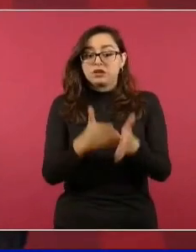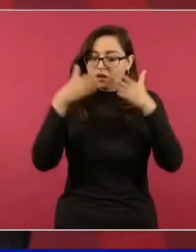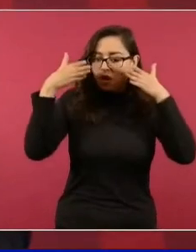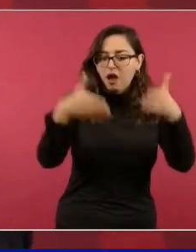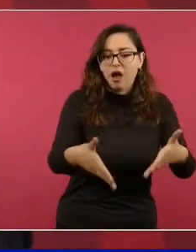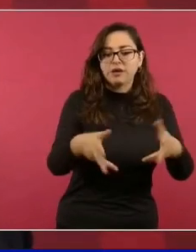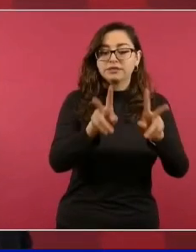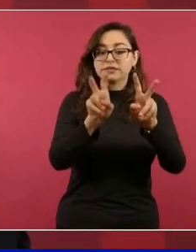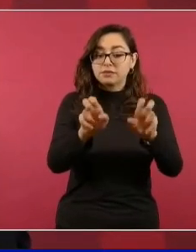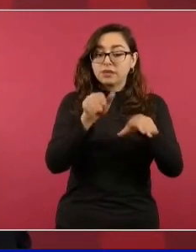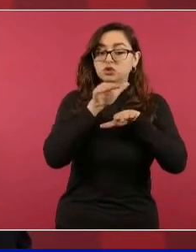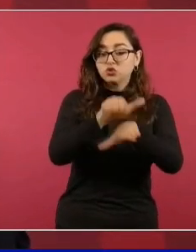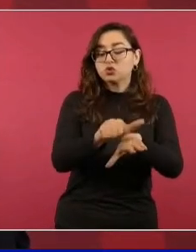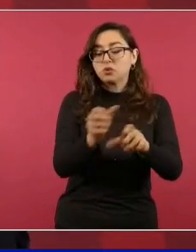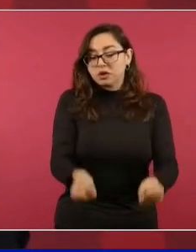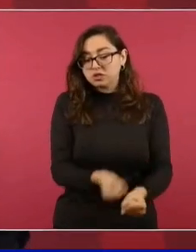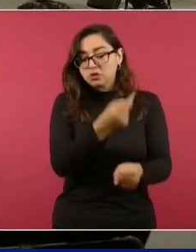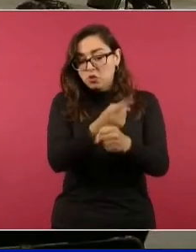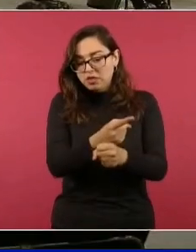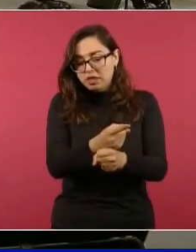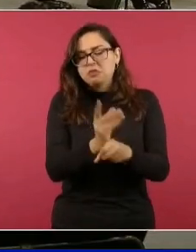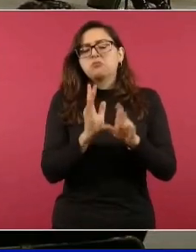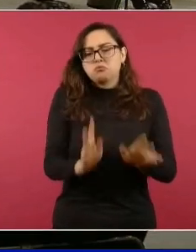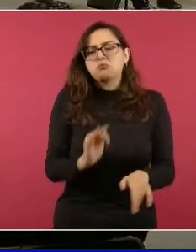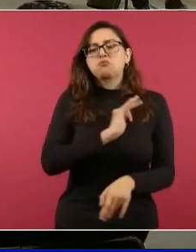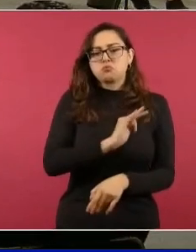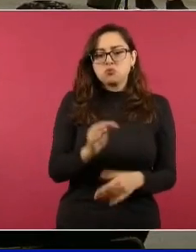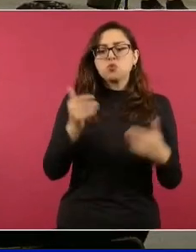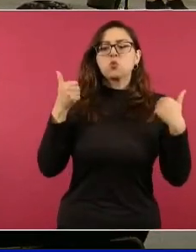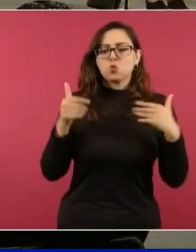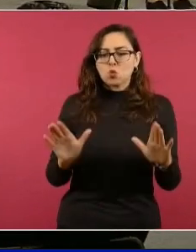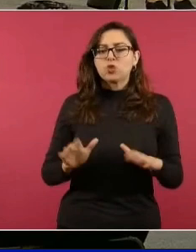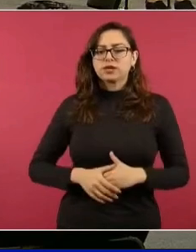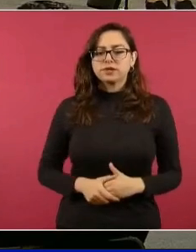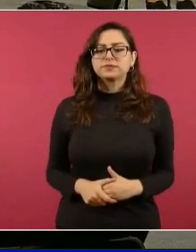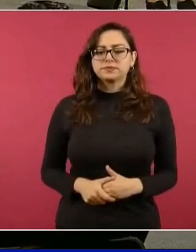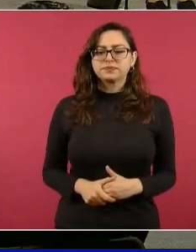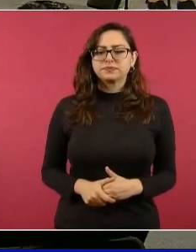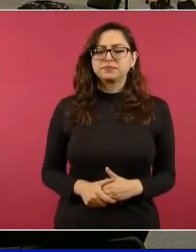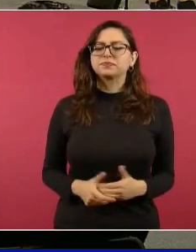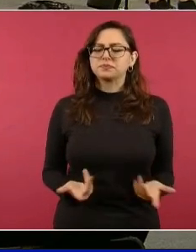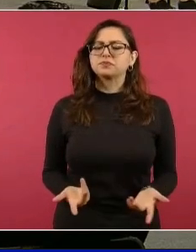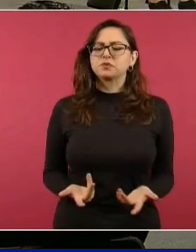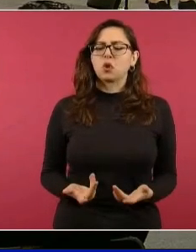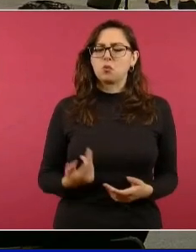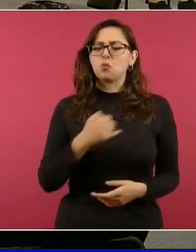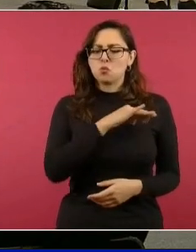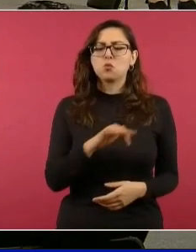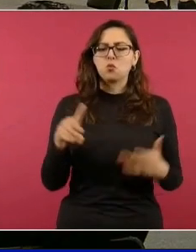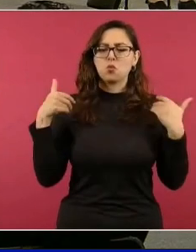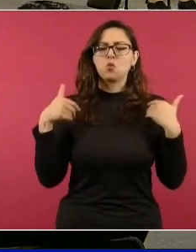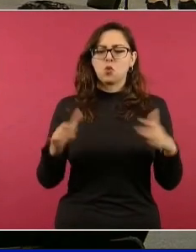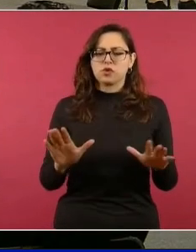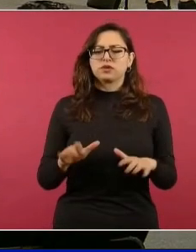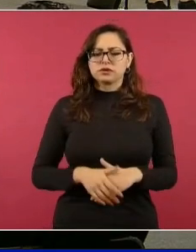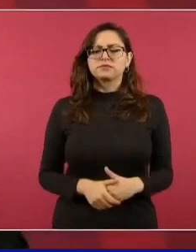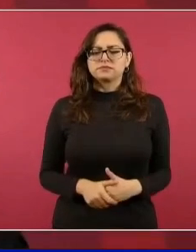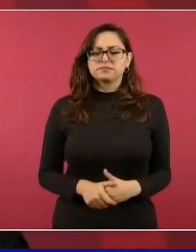sea algo específico, ¿no?, para la seguridad. Y sí se puede. Vamos a hablar